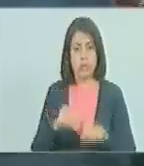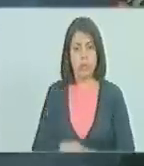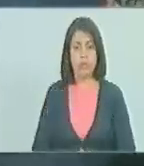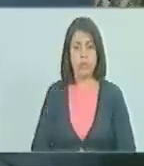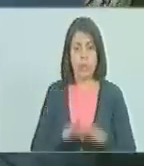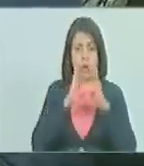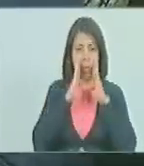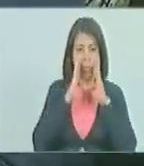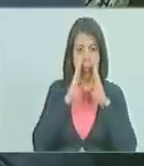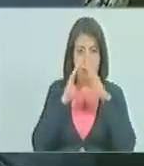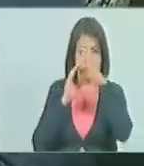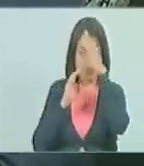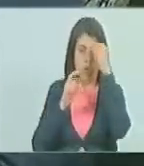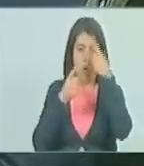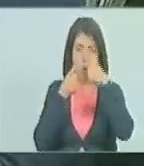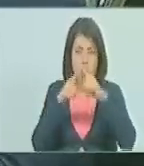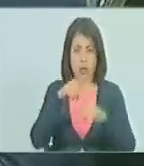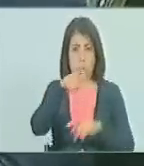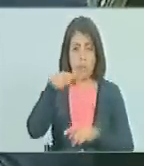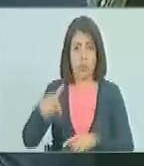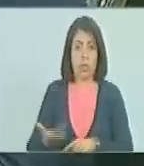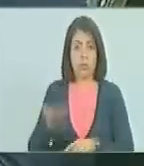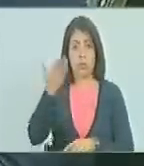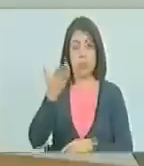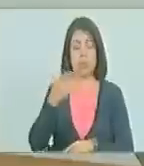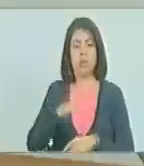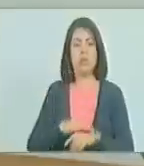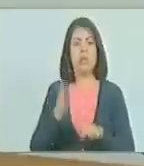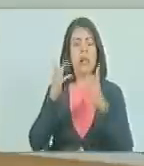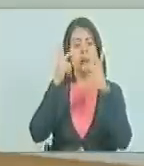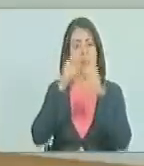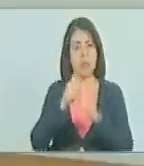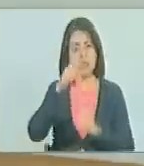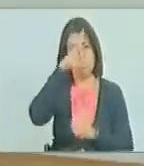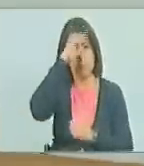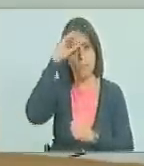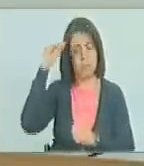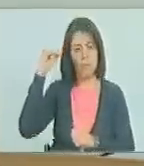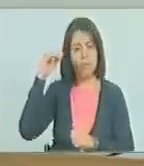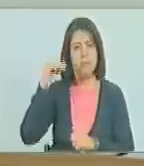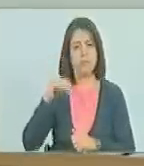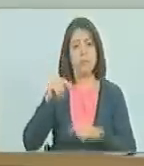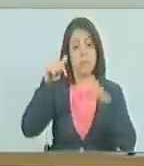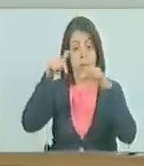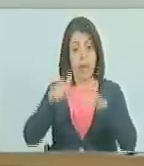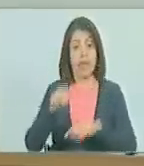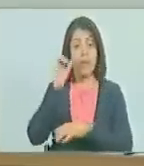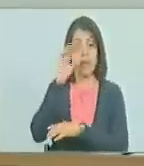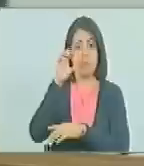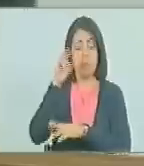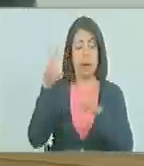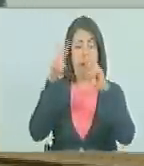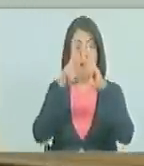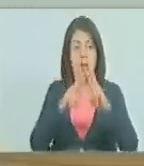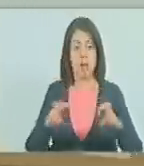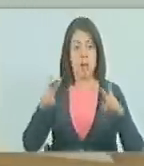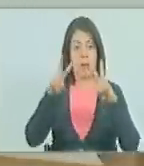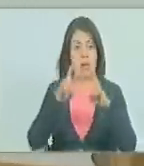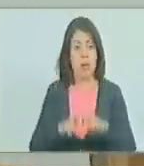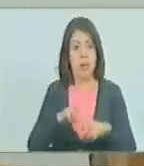hay una confesión por parte de otros altos funcionarios de la administración Trump, esta asamblea tiene que investigar